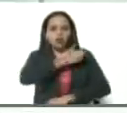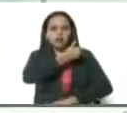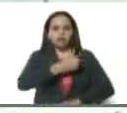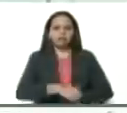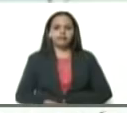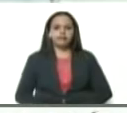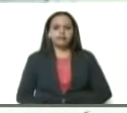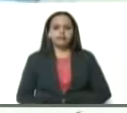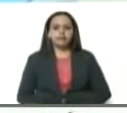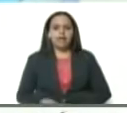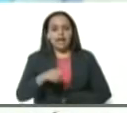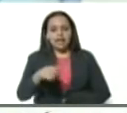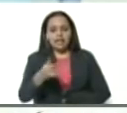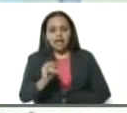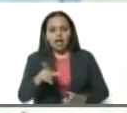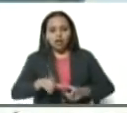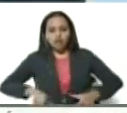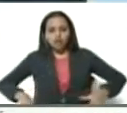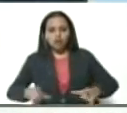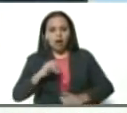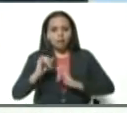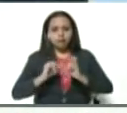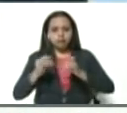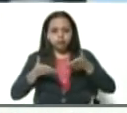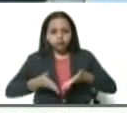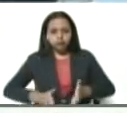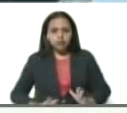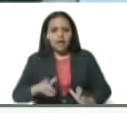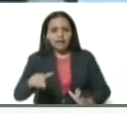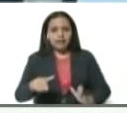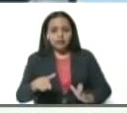materno infantil dándoles a conocer también que en esta